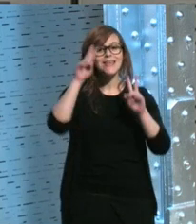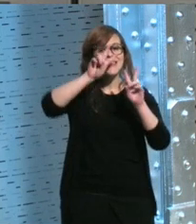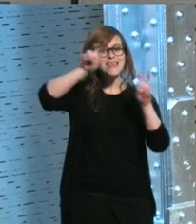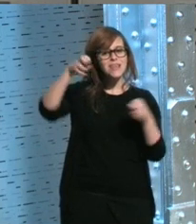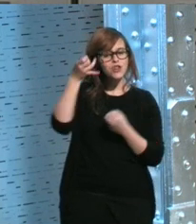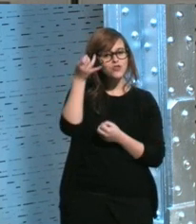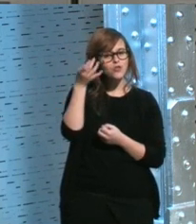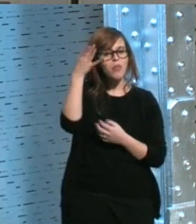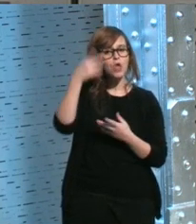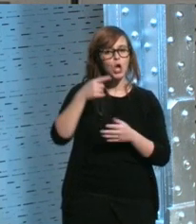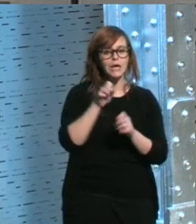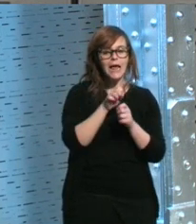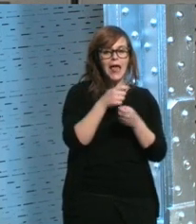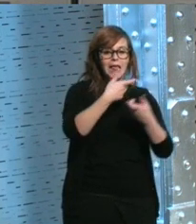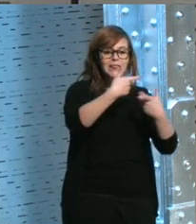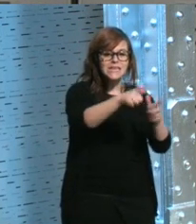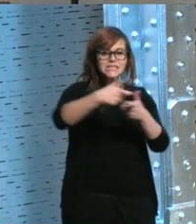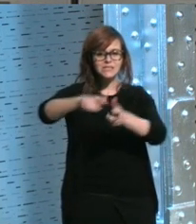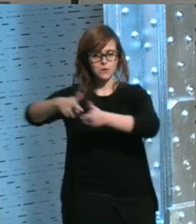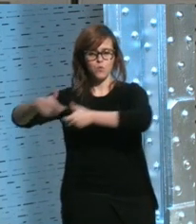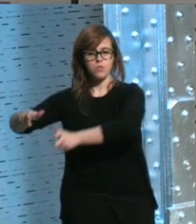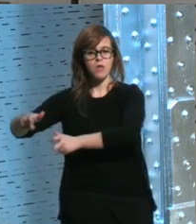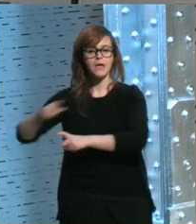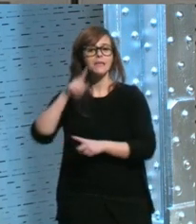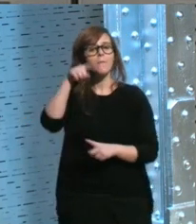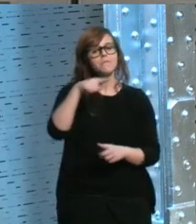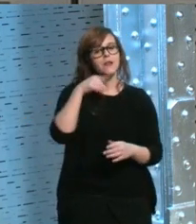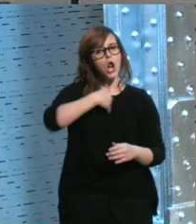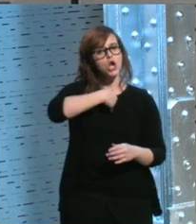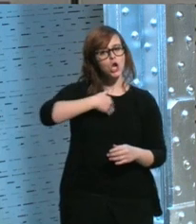innovación distribuida y el papel de Silicon Valley.